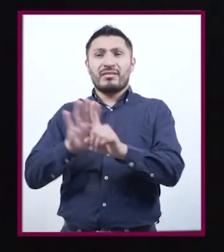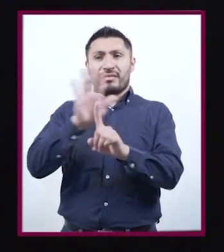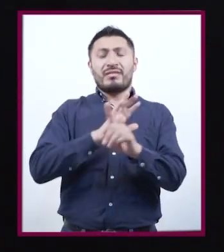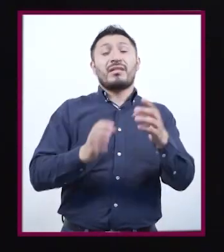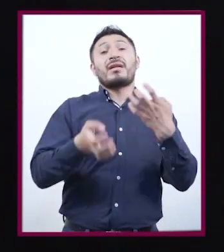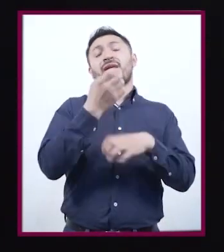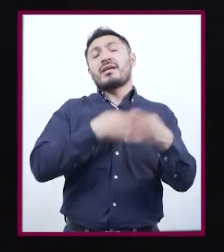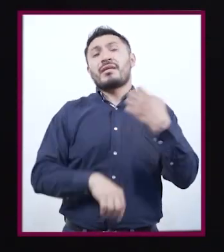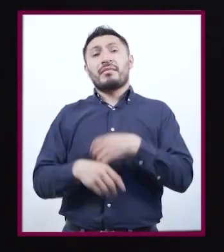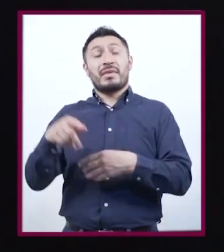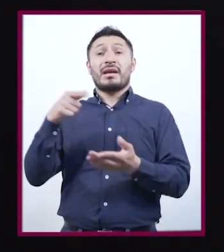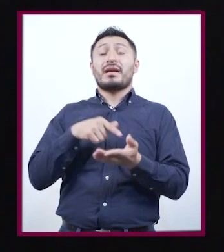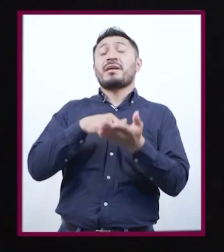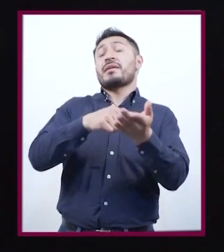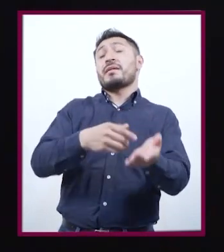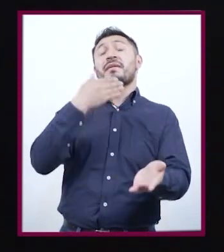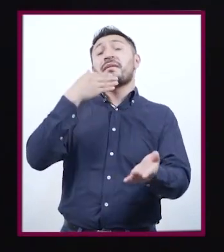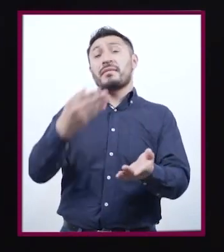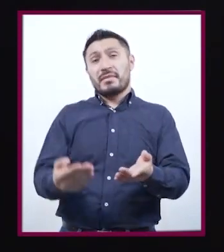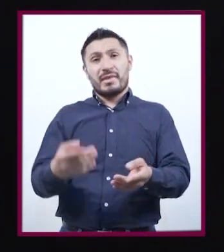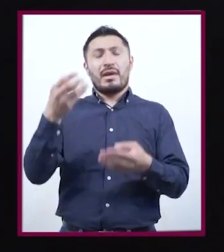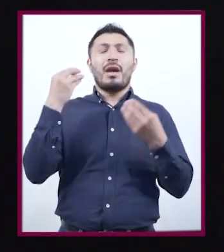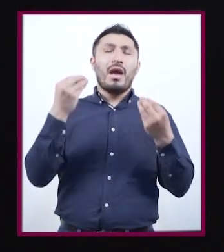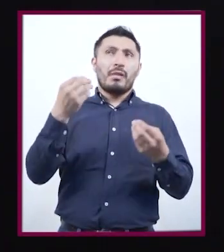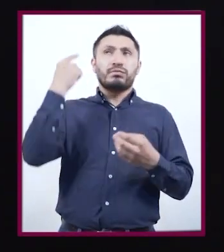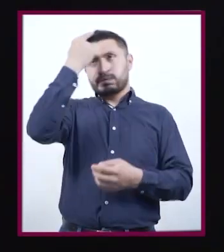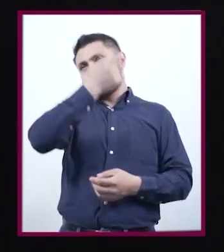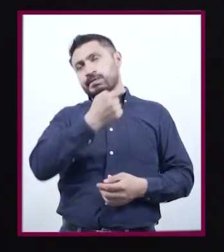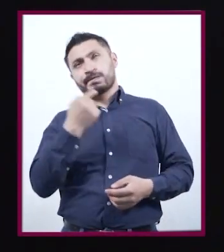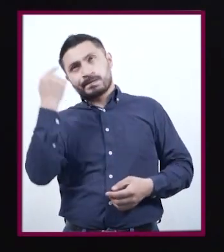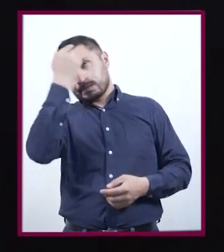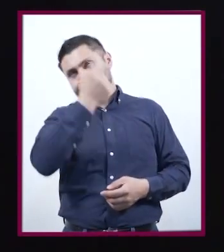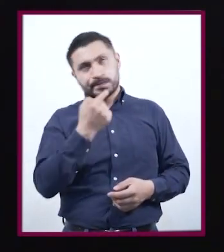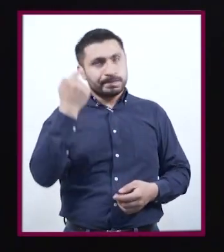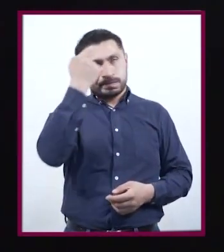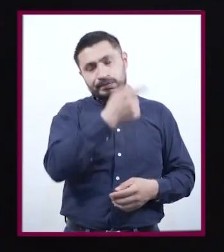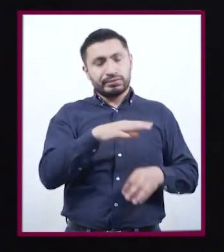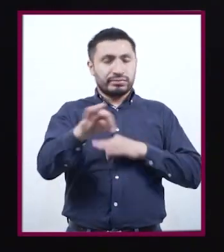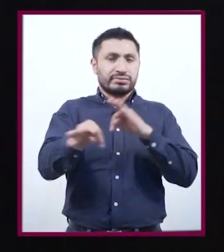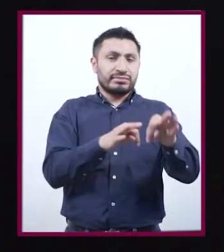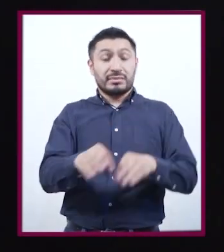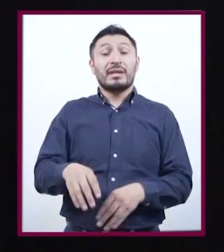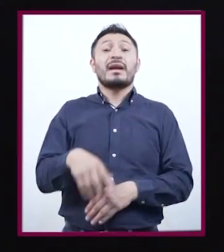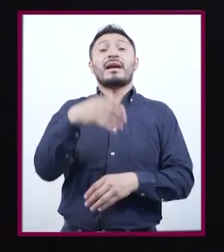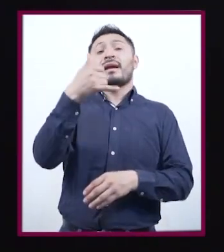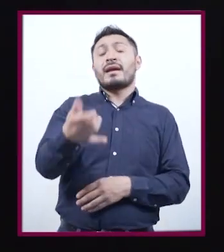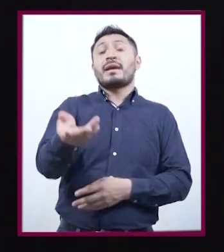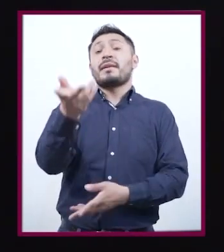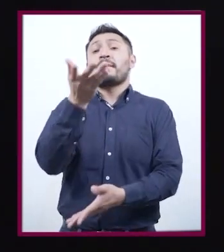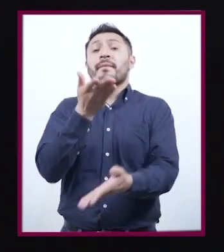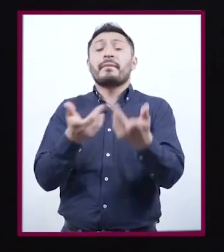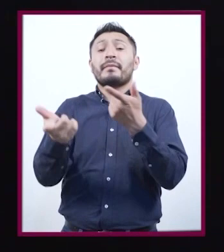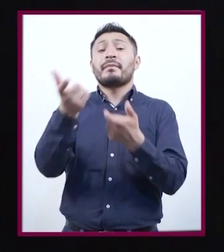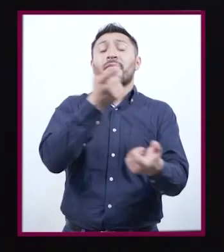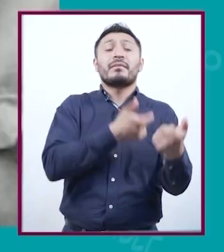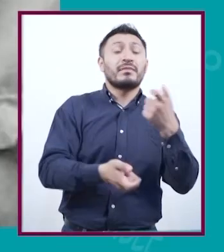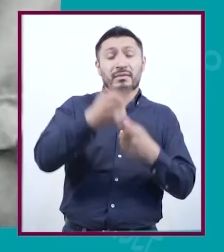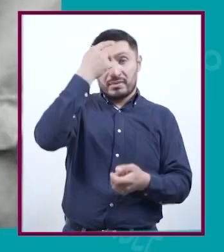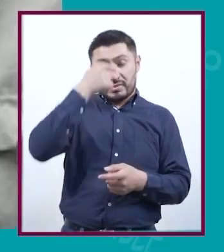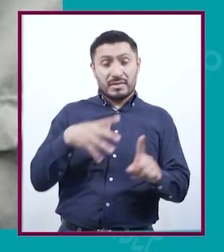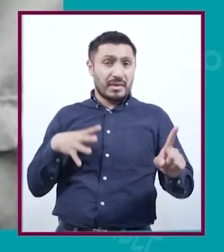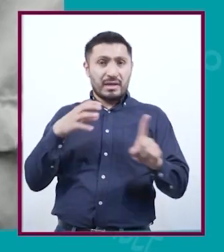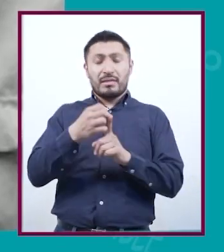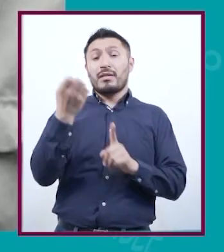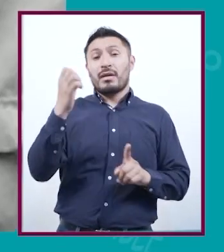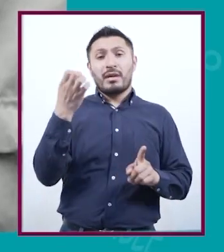otras empresas de la viabilidad de su invento y dedicar muchas horas de trabajo y además conseguir fondos para llevarlo a cabo.